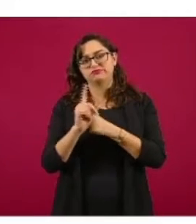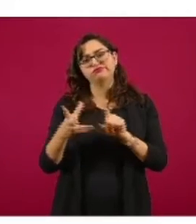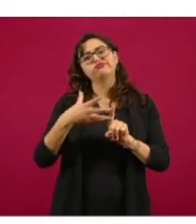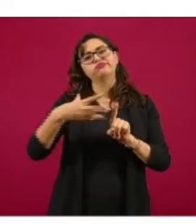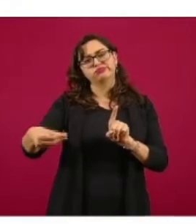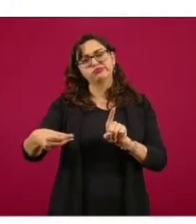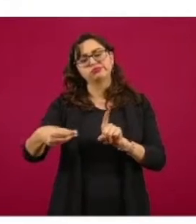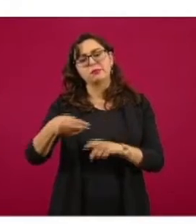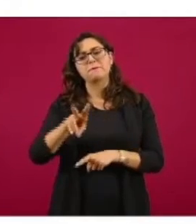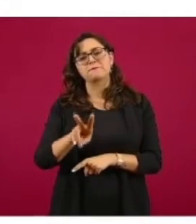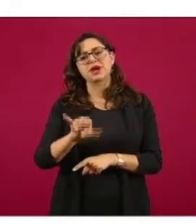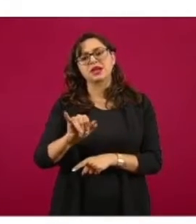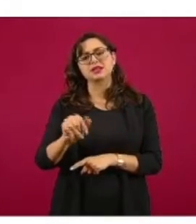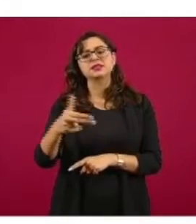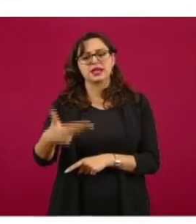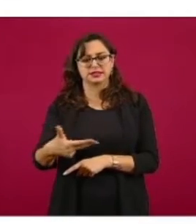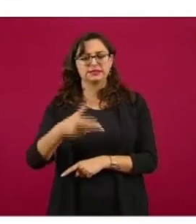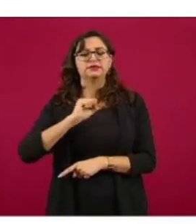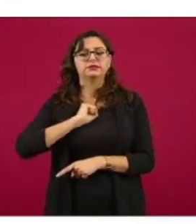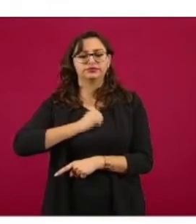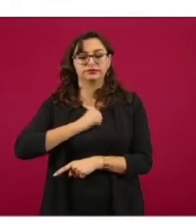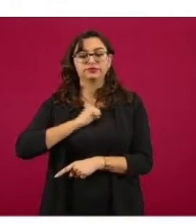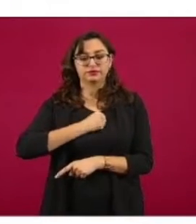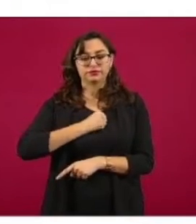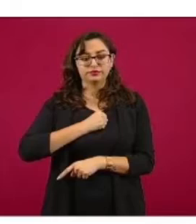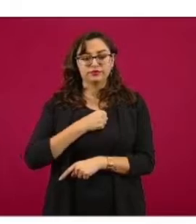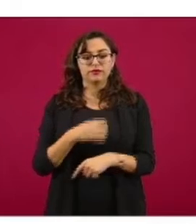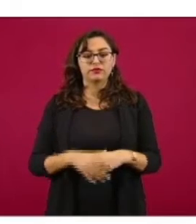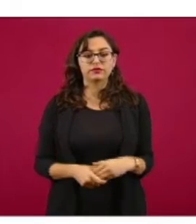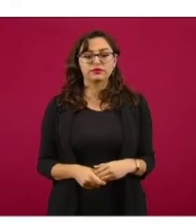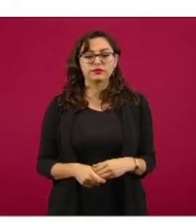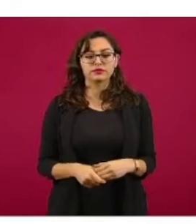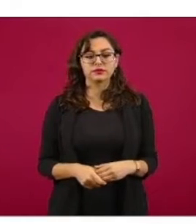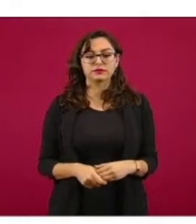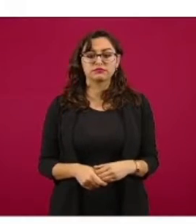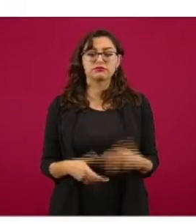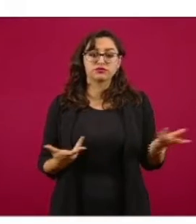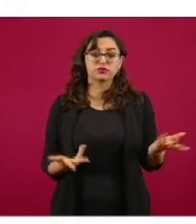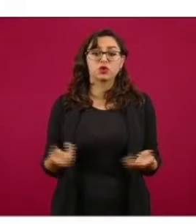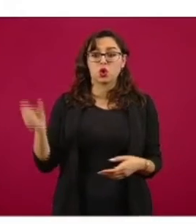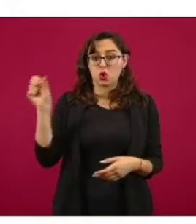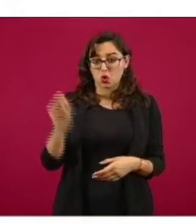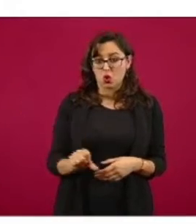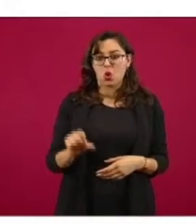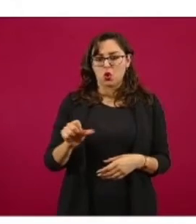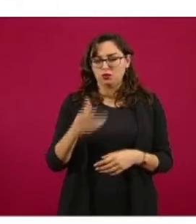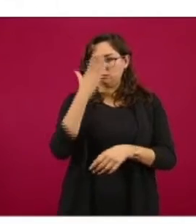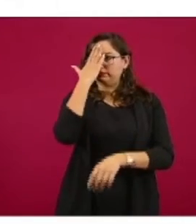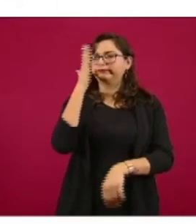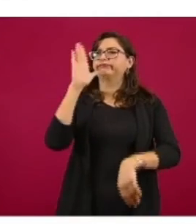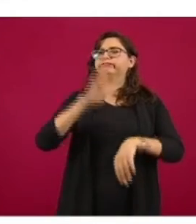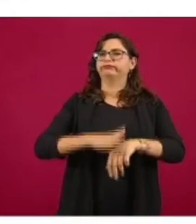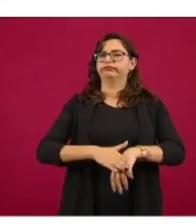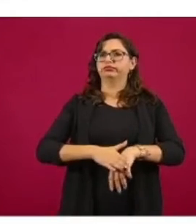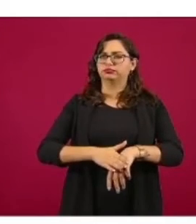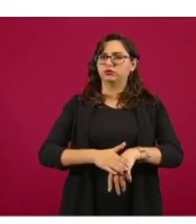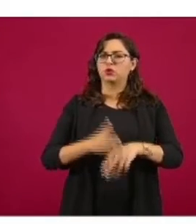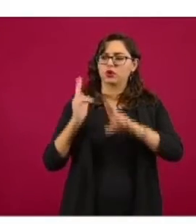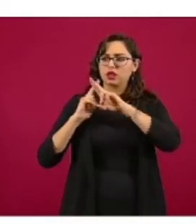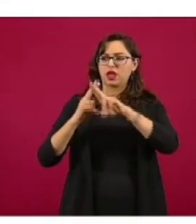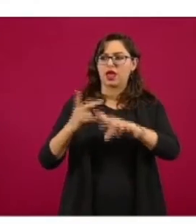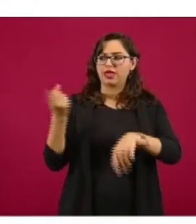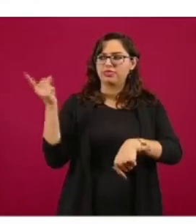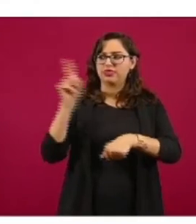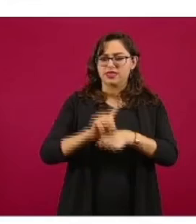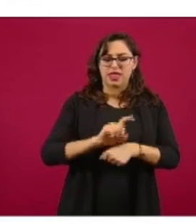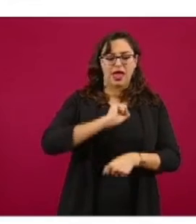Día Mundial que hoy se conmemora, hoy 1 de diciembre, y sobre los 16 días